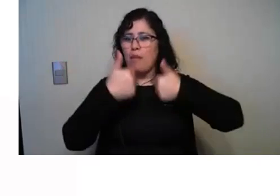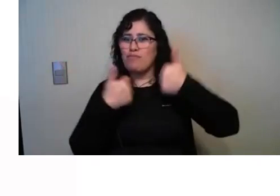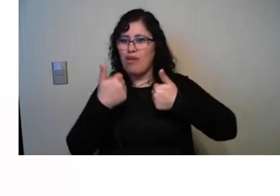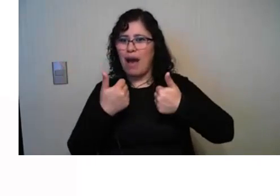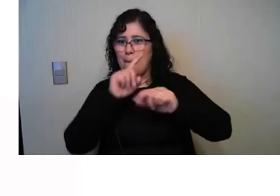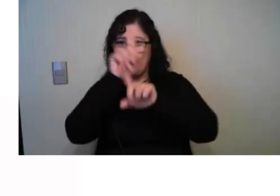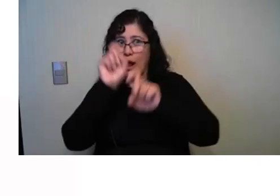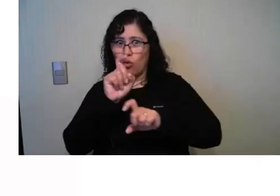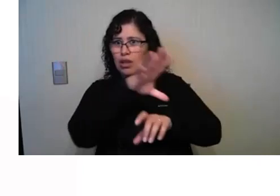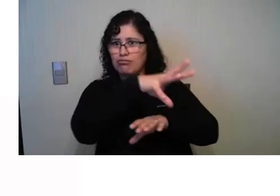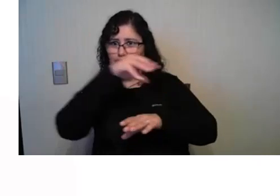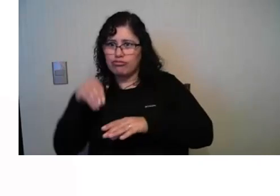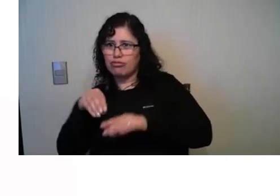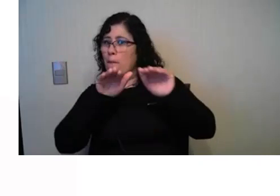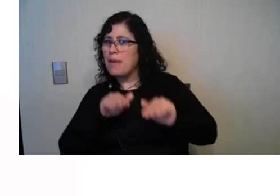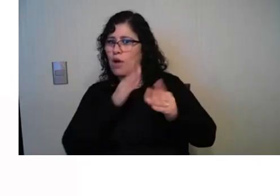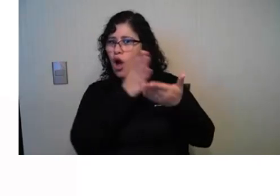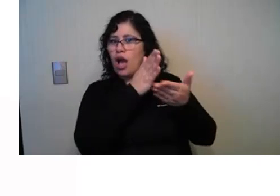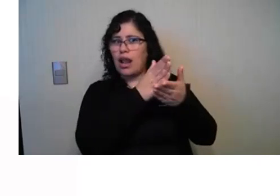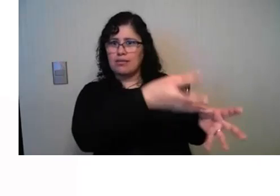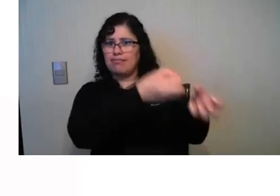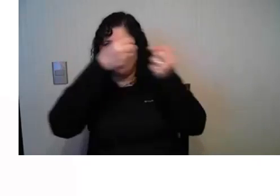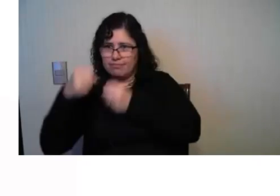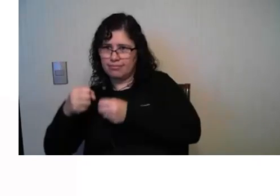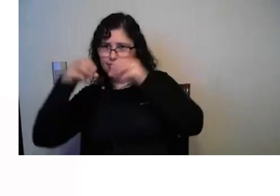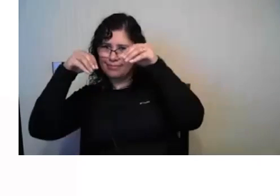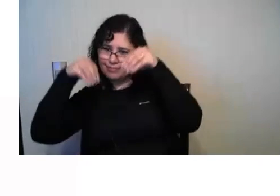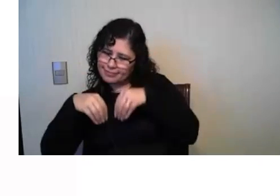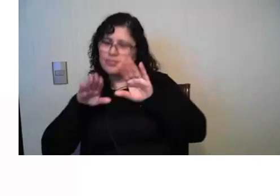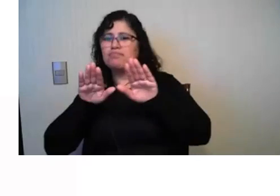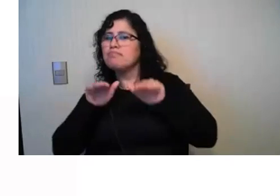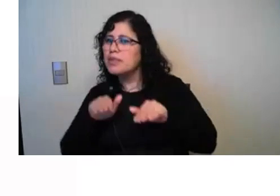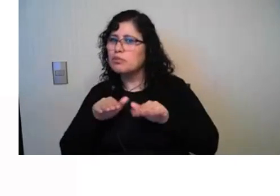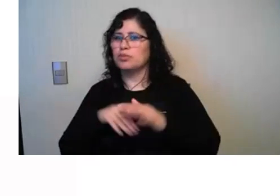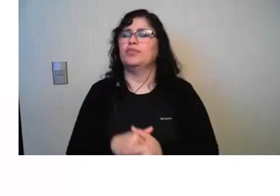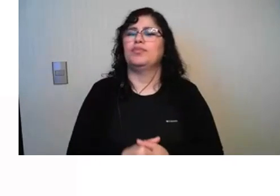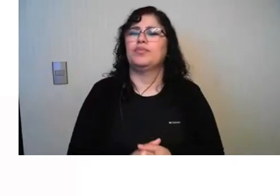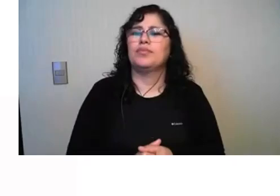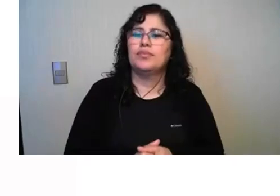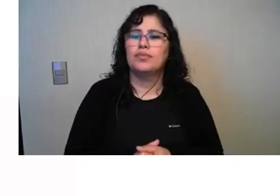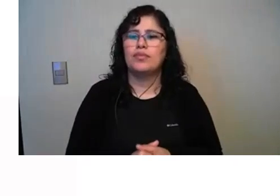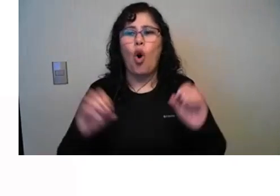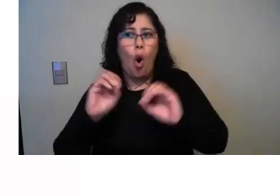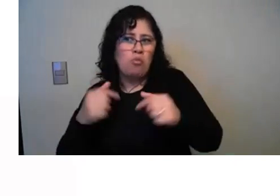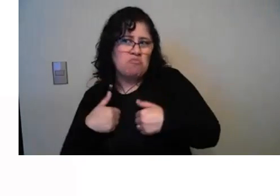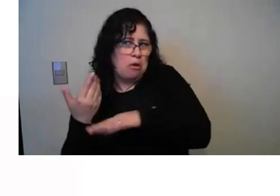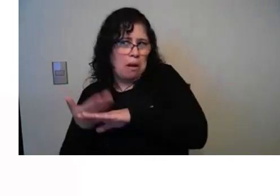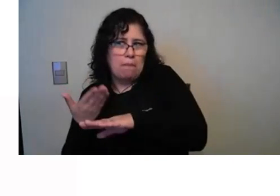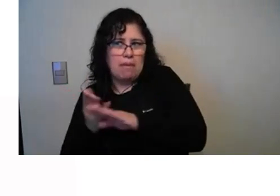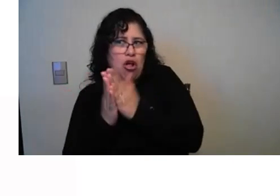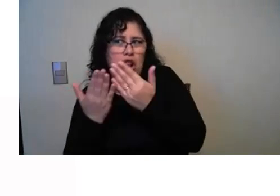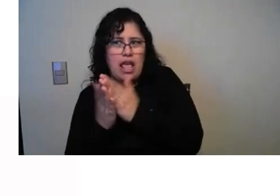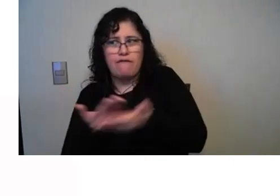Salvo que yo le diga, insisto, en que profundicen con alguna materia en un libro especial. Bueno, tenemos el